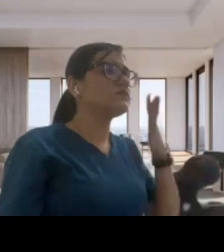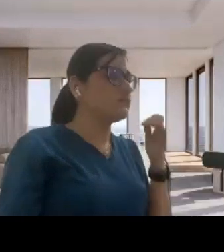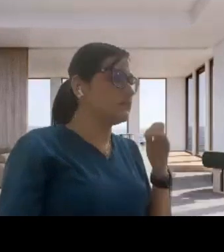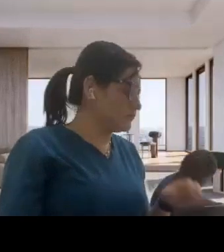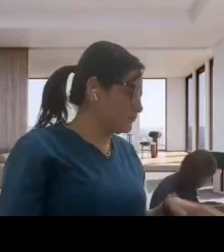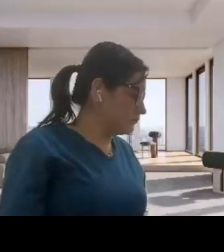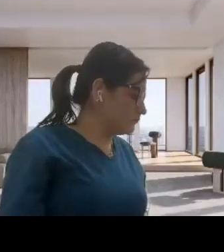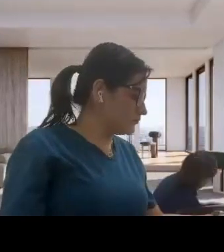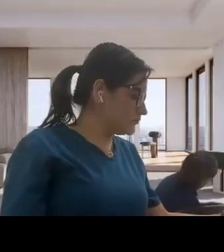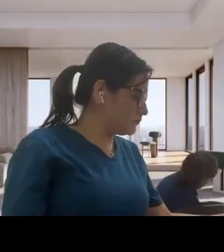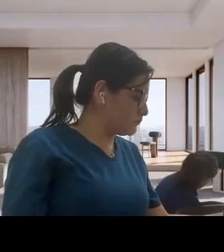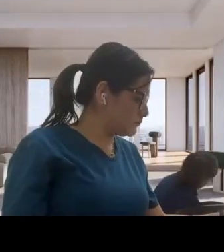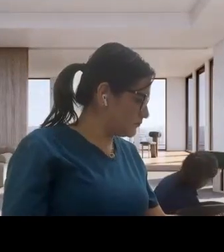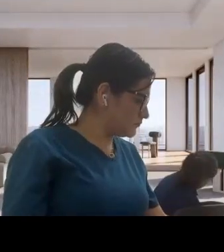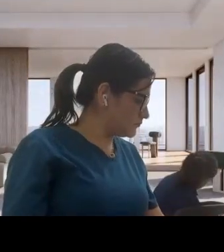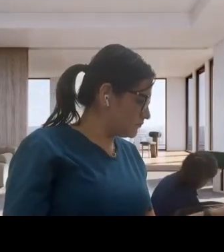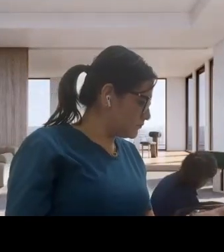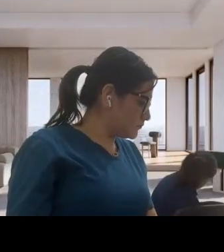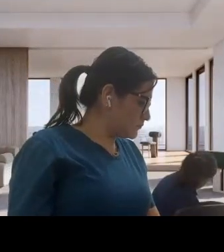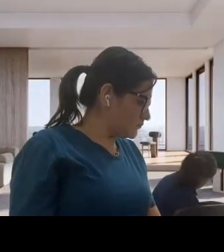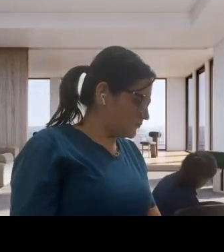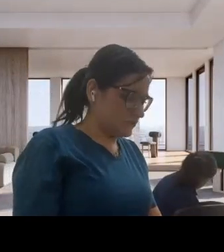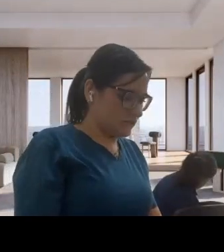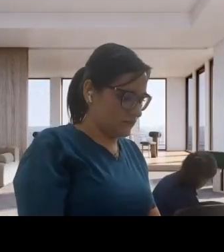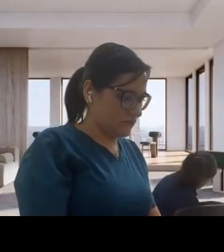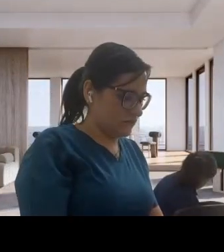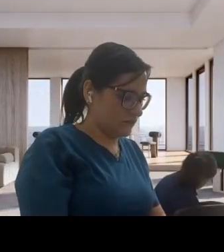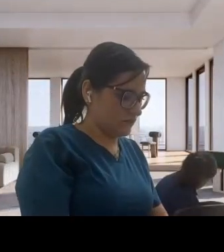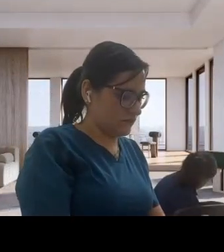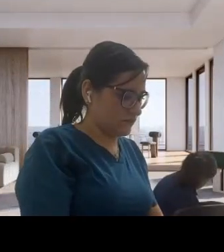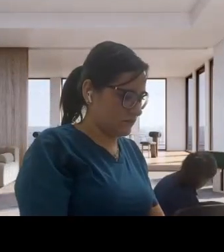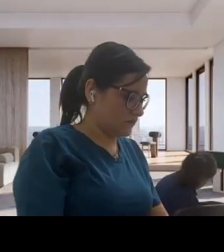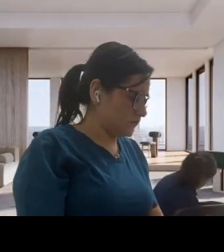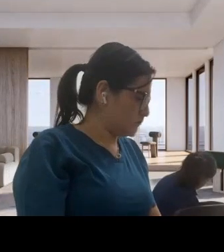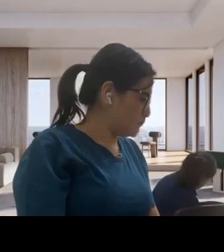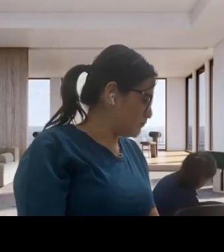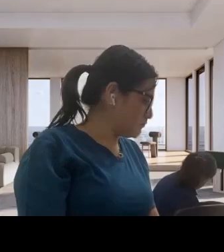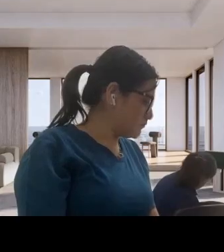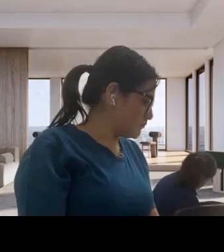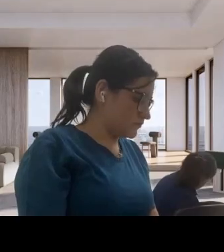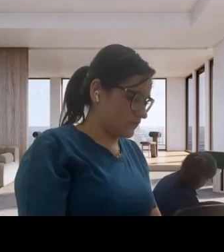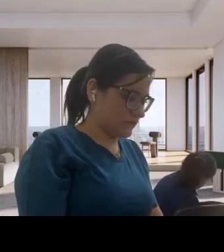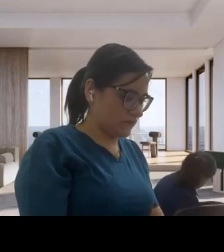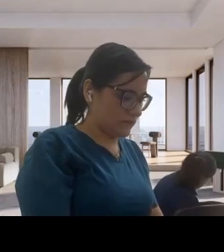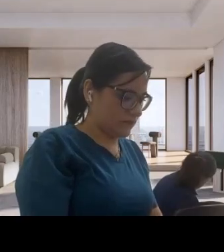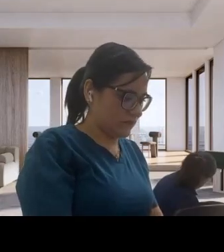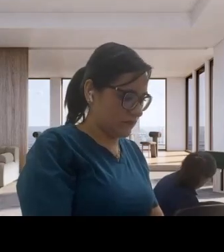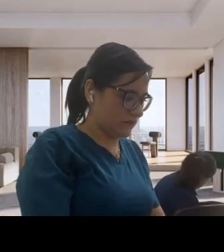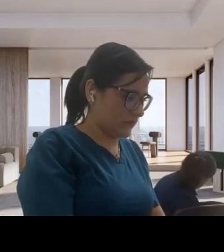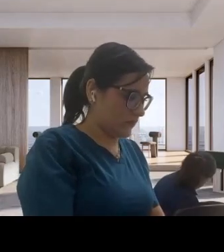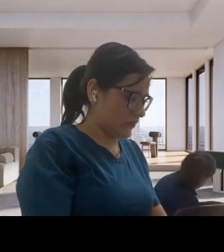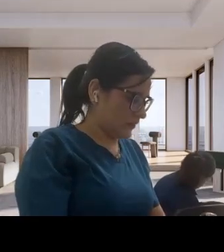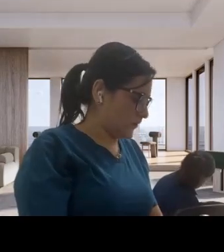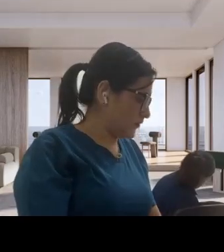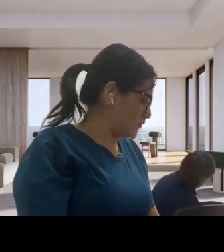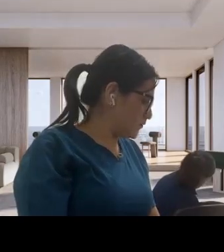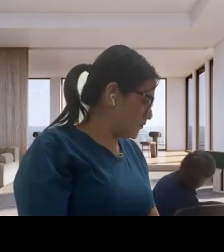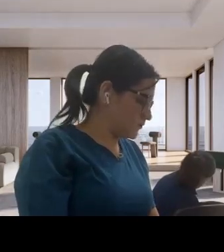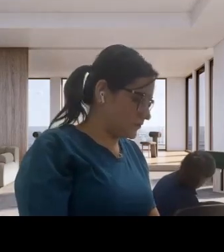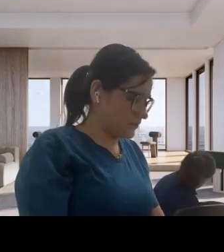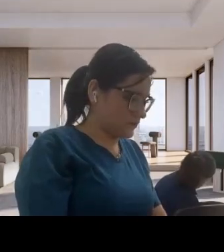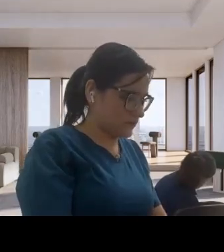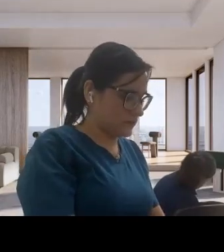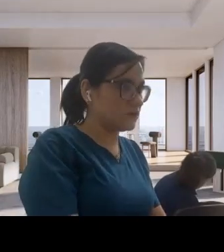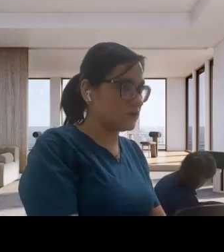el expediente, como ver todo el historial clínico para entonces poder definir y basándonos,